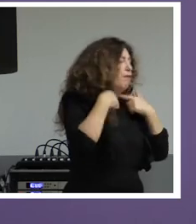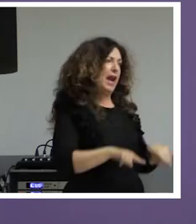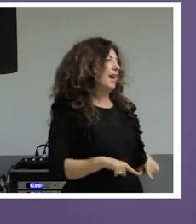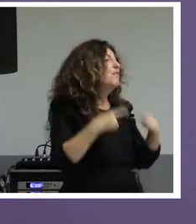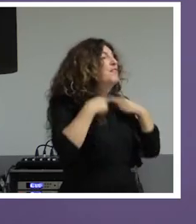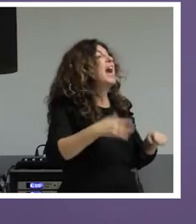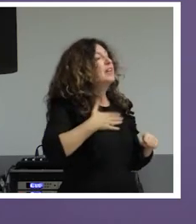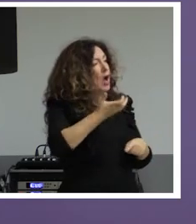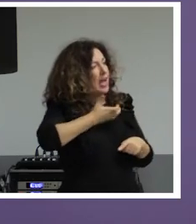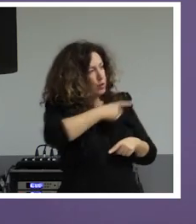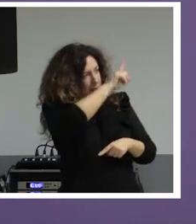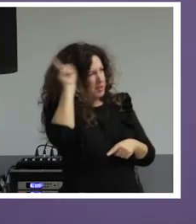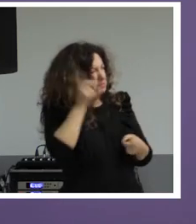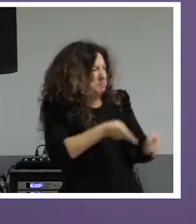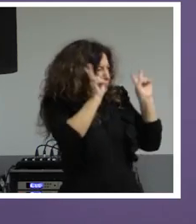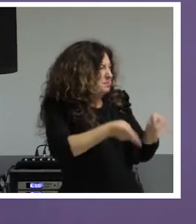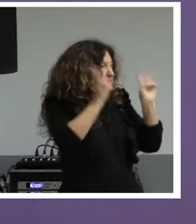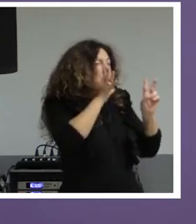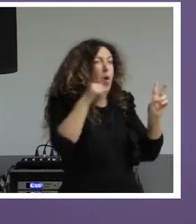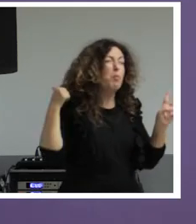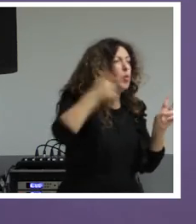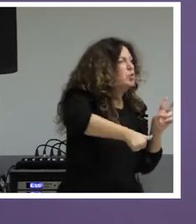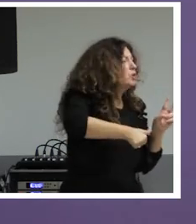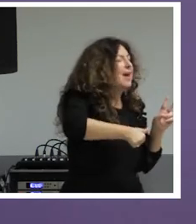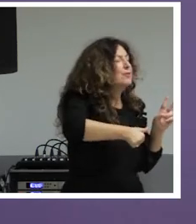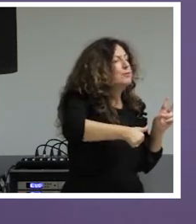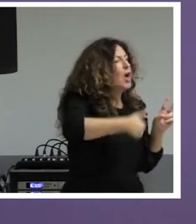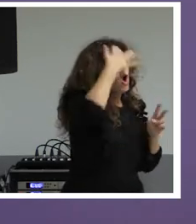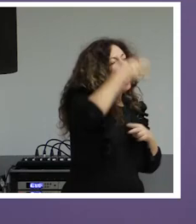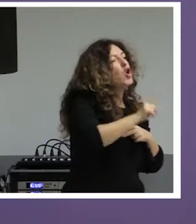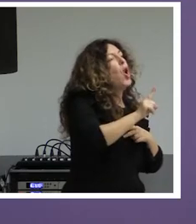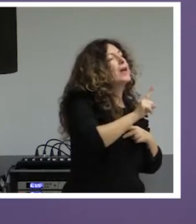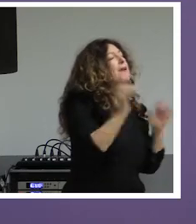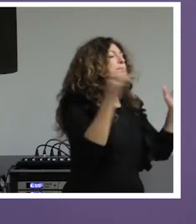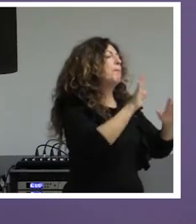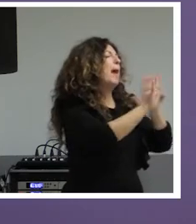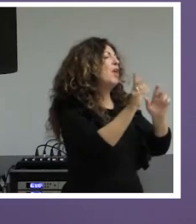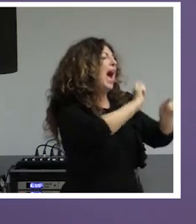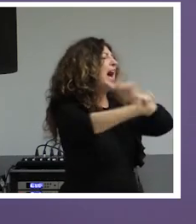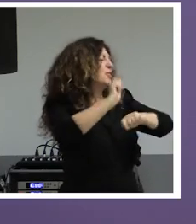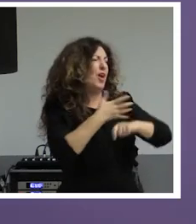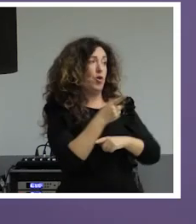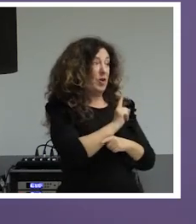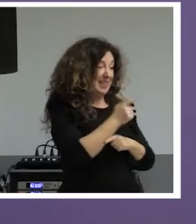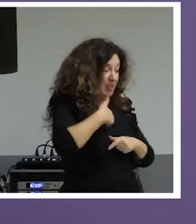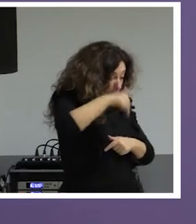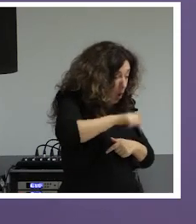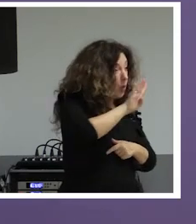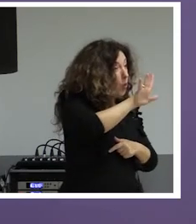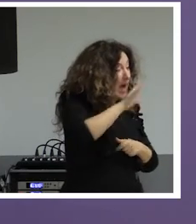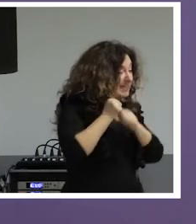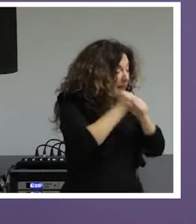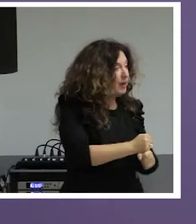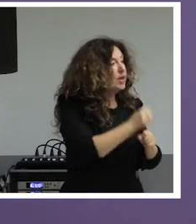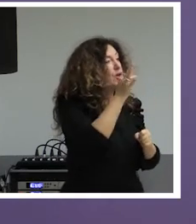no tienen locales para poder juntarse para poder reunirse para poder tener reuniones no lo tienen y esto es un gran fracaso